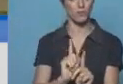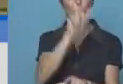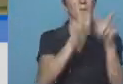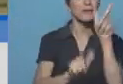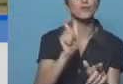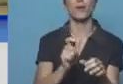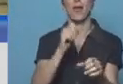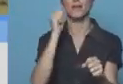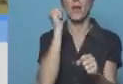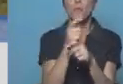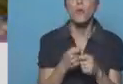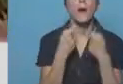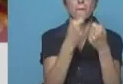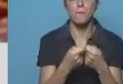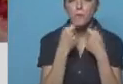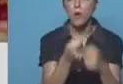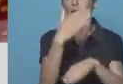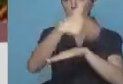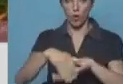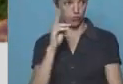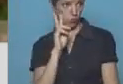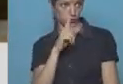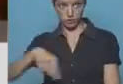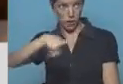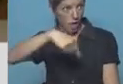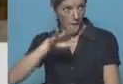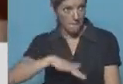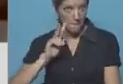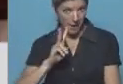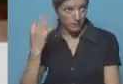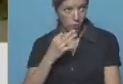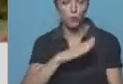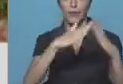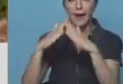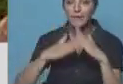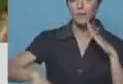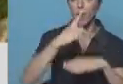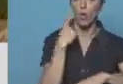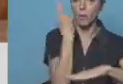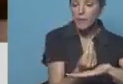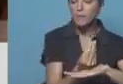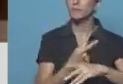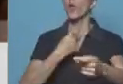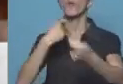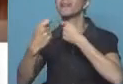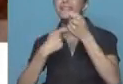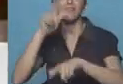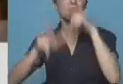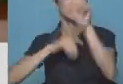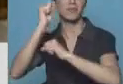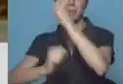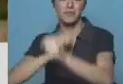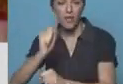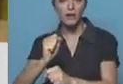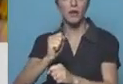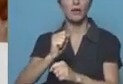¿Habría una masiva participación de gente en los barrios? Ustedes lo pueden haber visto en su barrio, en sus casas, de comerciantes, de empresarios que levantaron